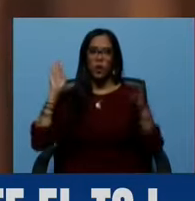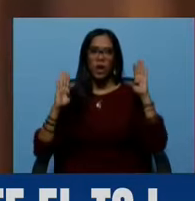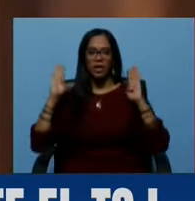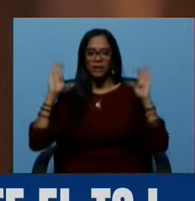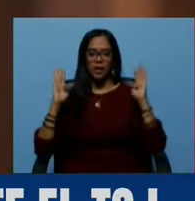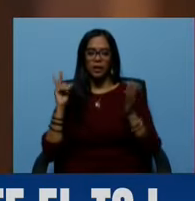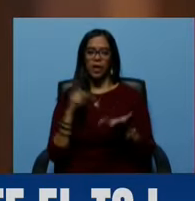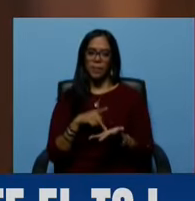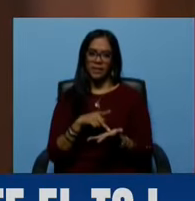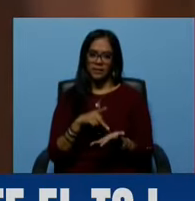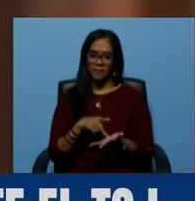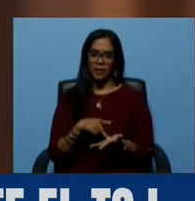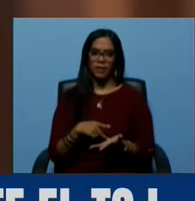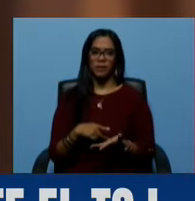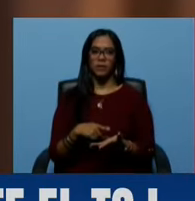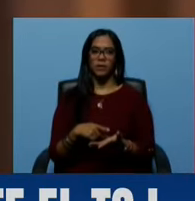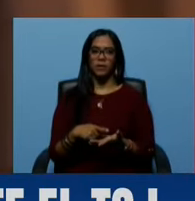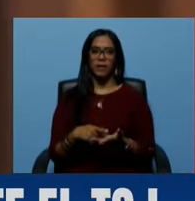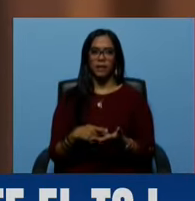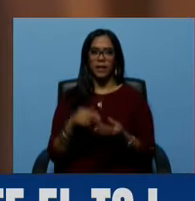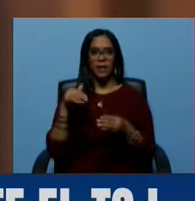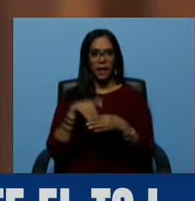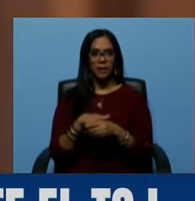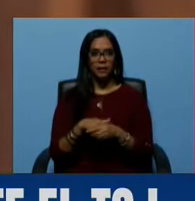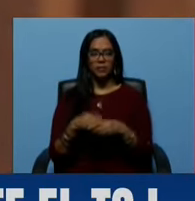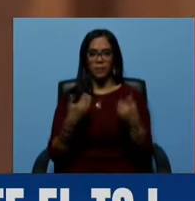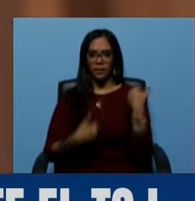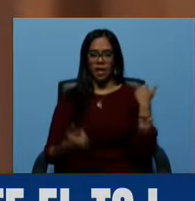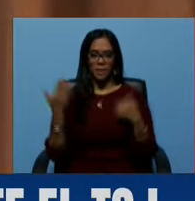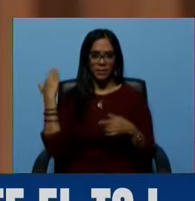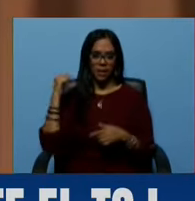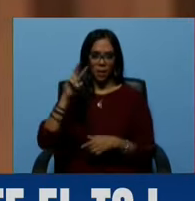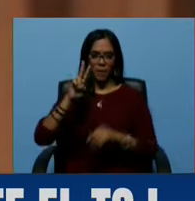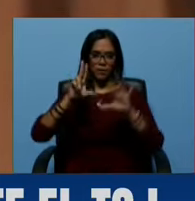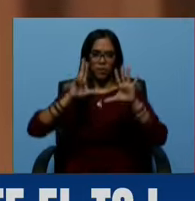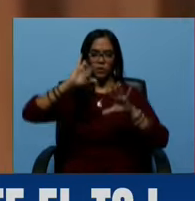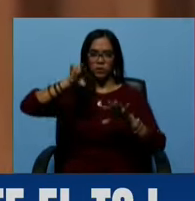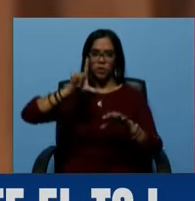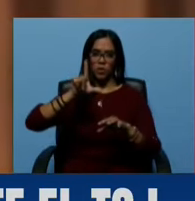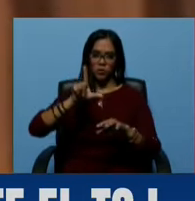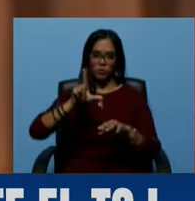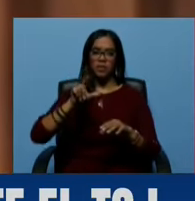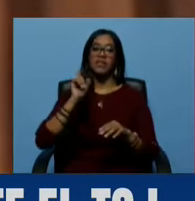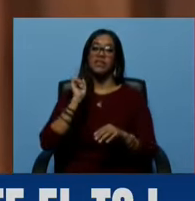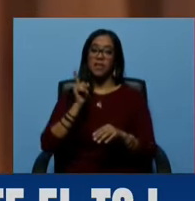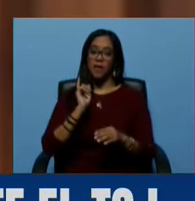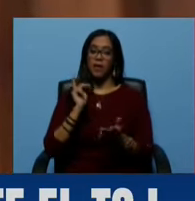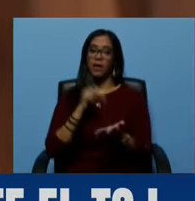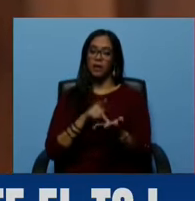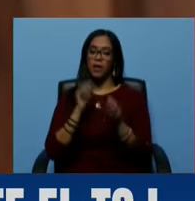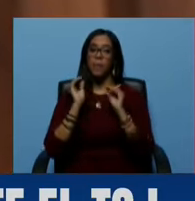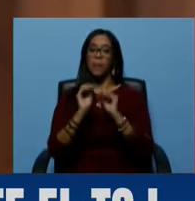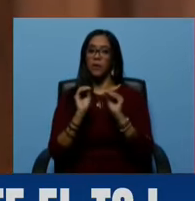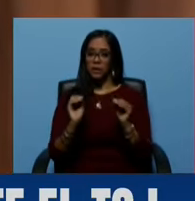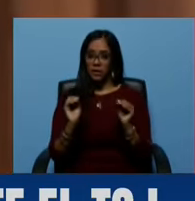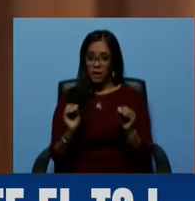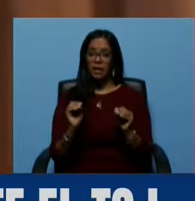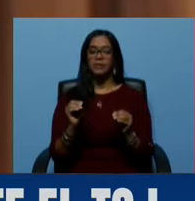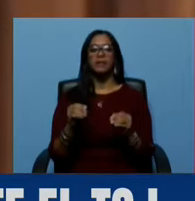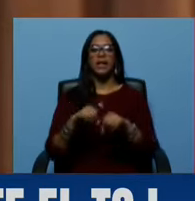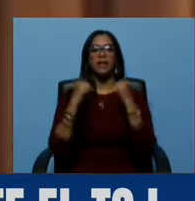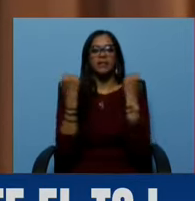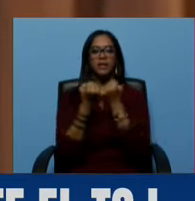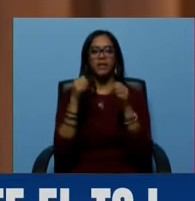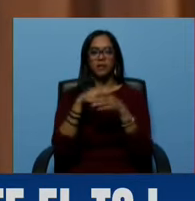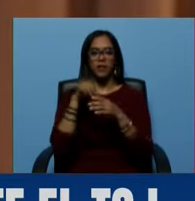que participaron en la elección presidencial del pasado 28 de julio deben acudir por citación de la sala electoral del Tribunal Supremo